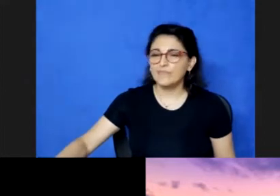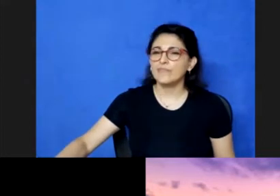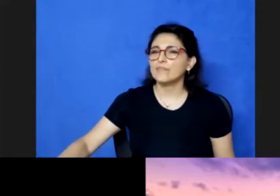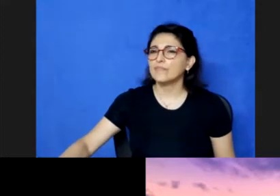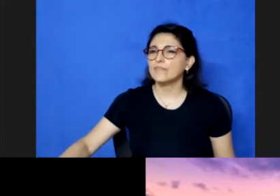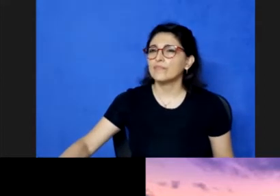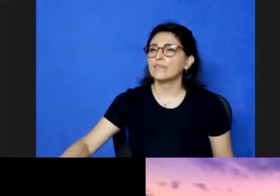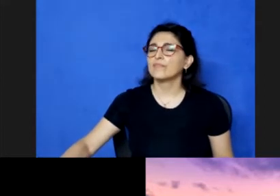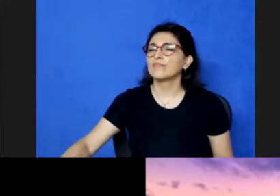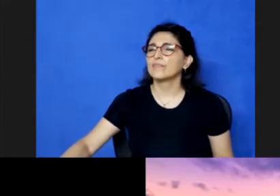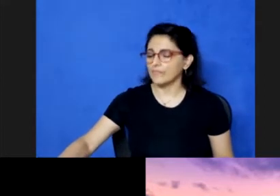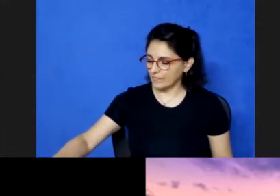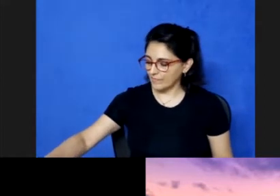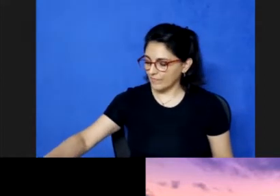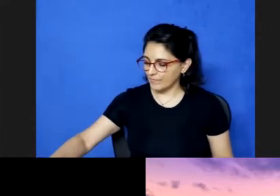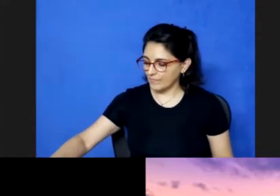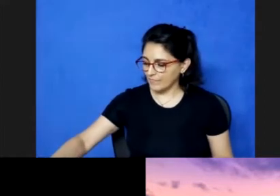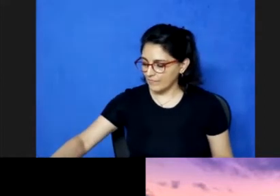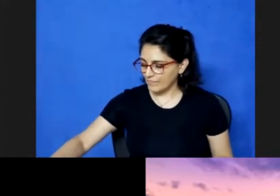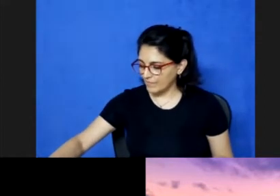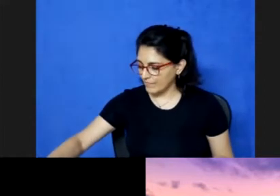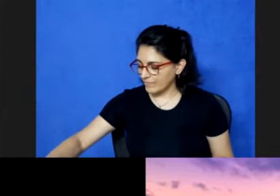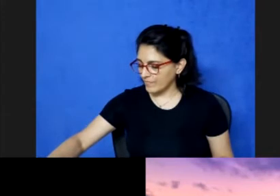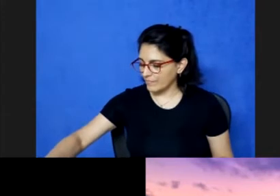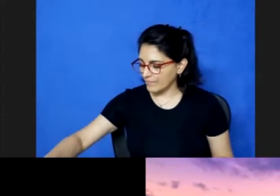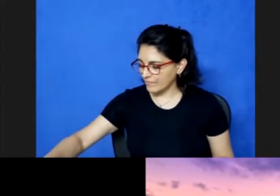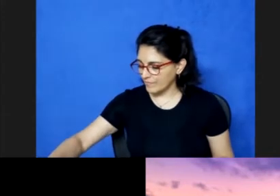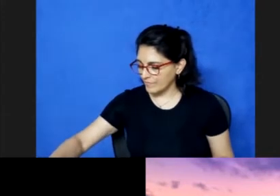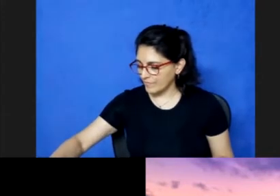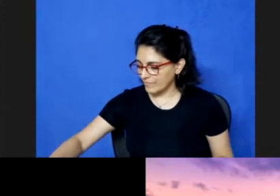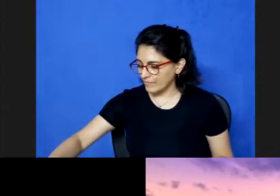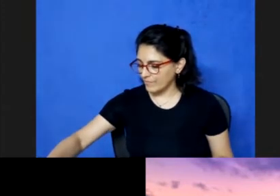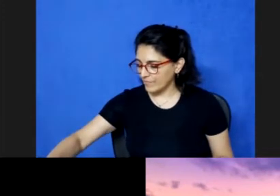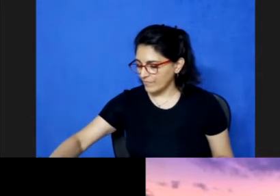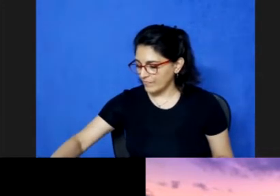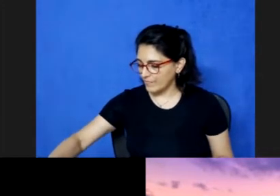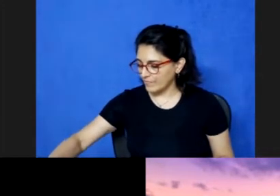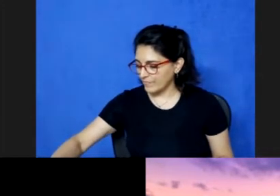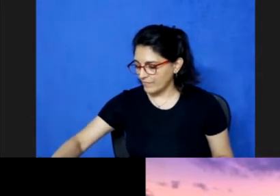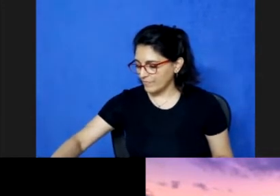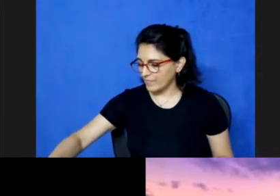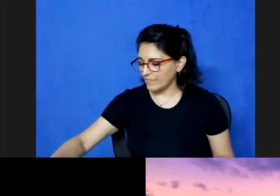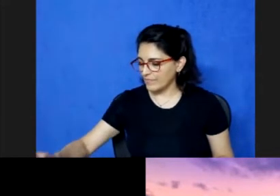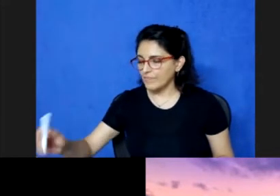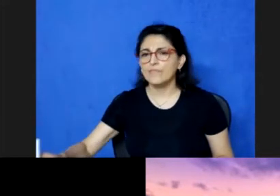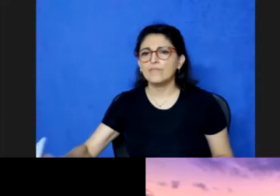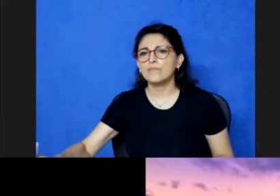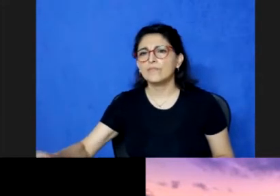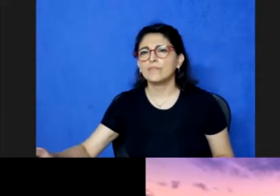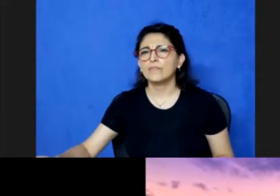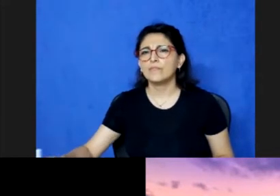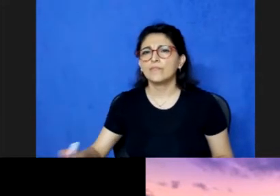hago el simpático con todo, pero cuando me paro, cuando estoy solo, pienso en lo